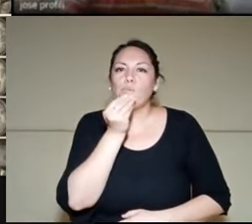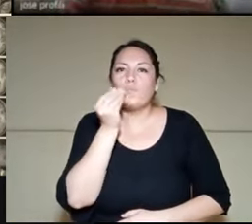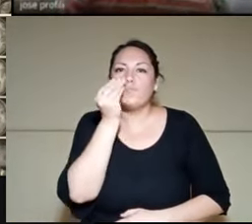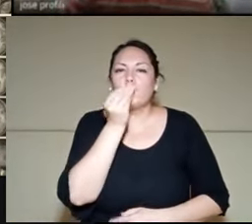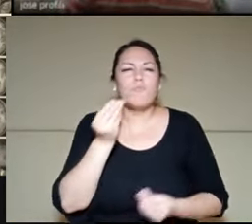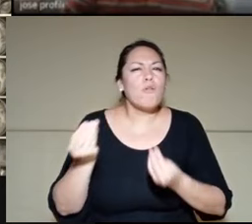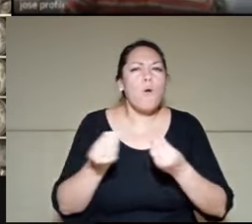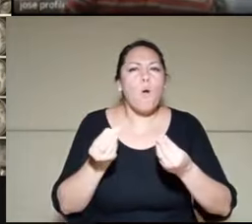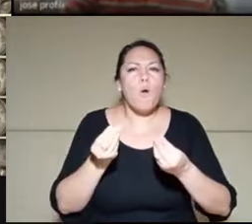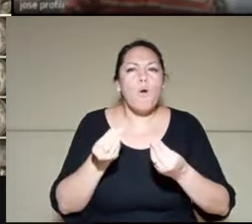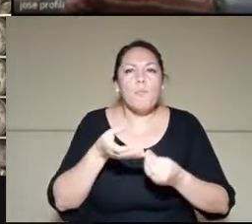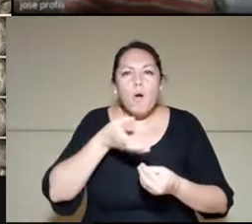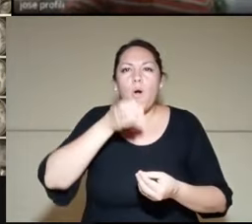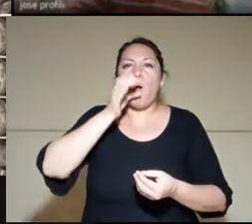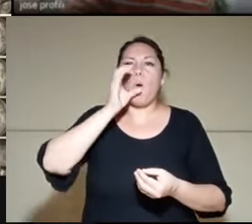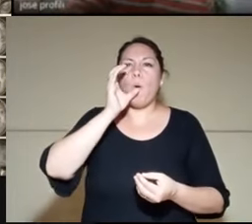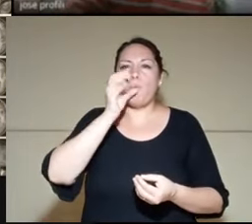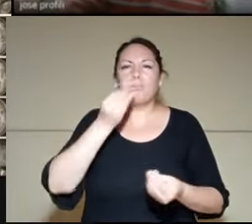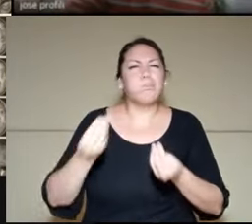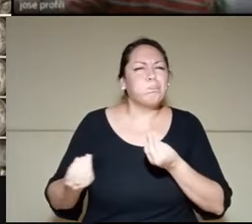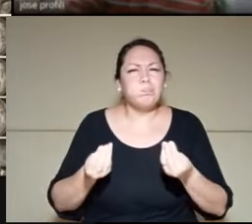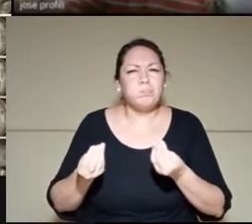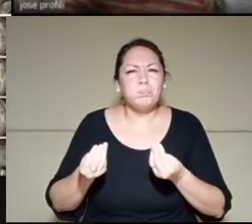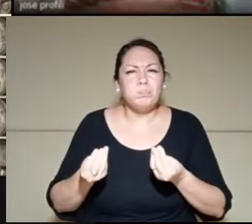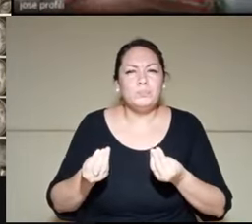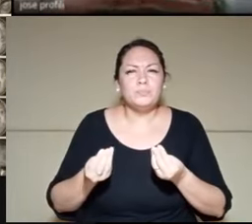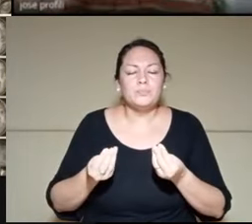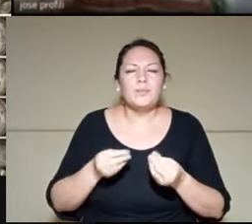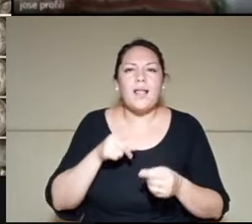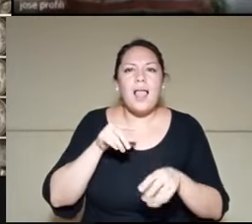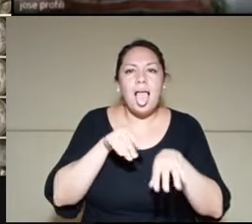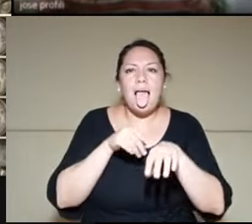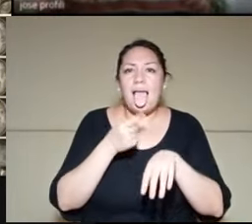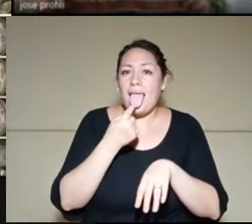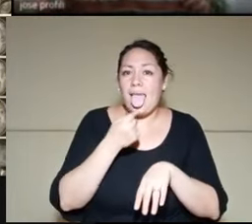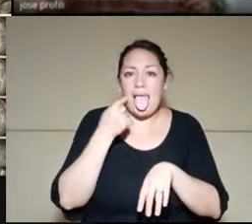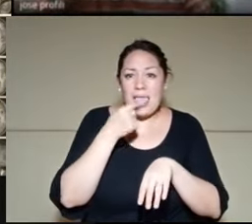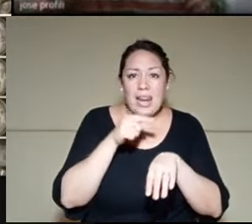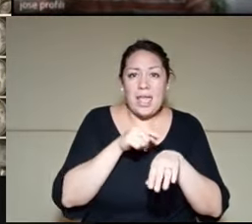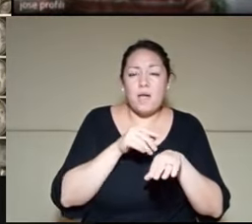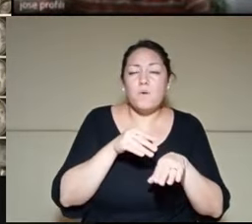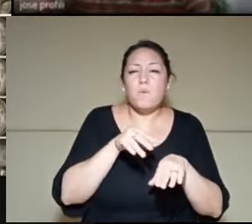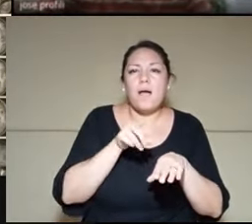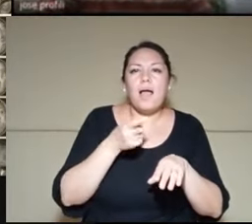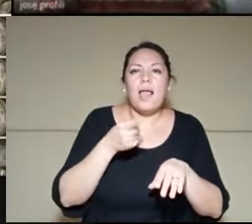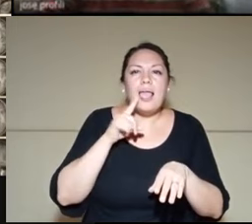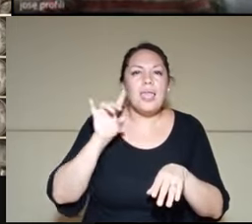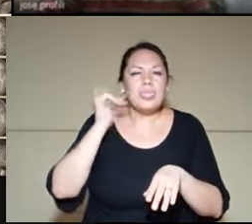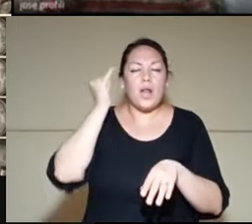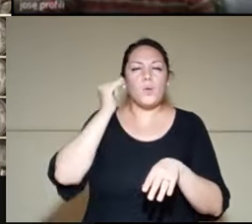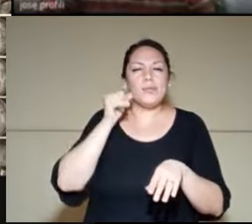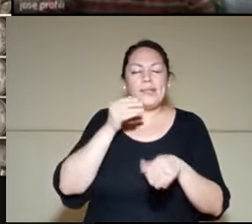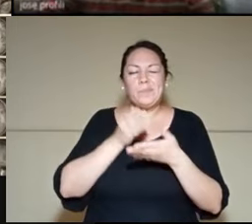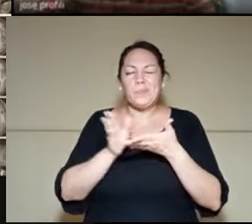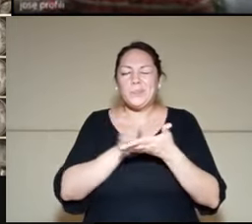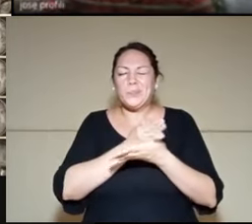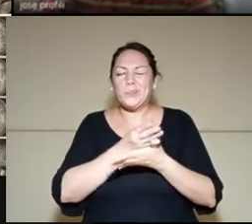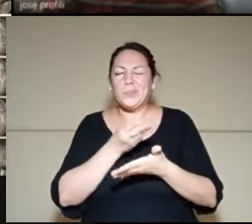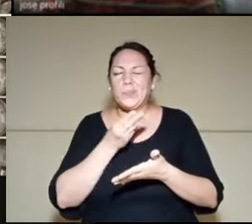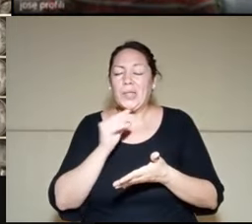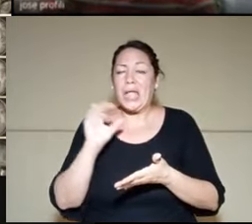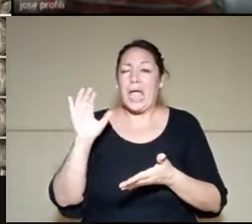Degustamos una comida o degustamos una bebida gracias a que tenemos receptores en nuestra lengua que nos